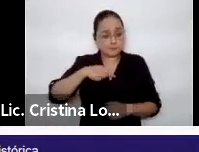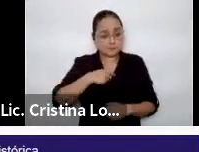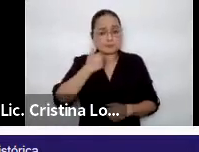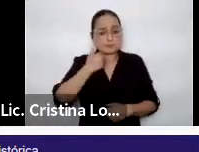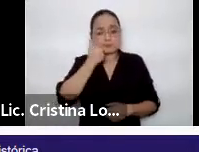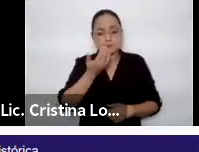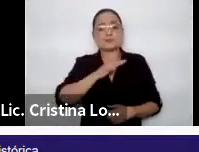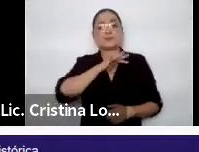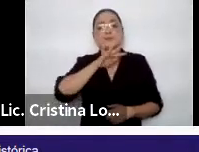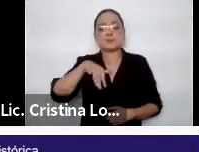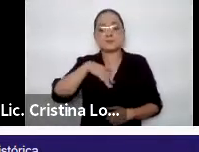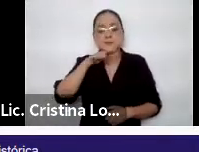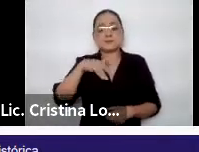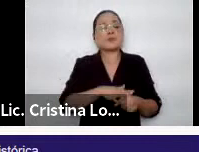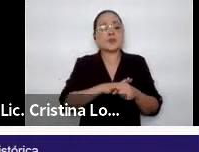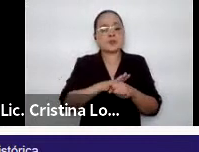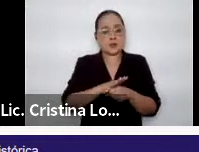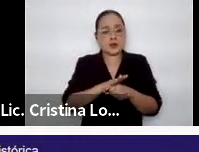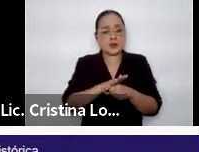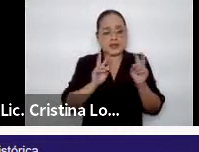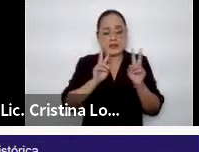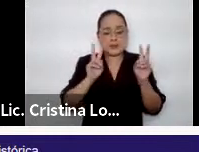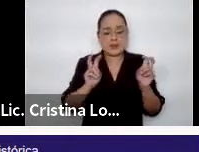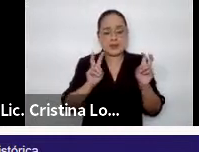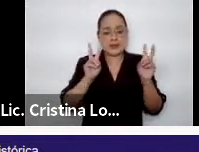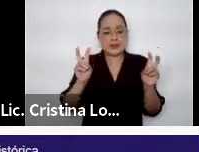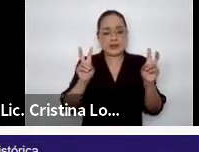vean, entrecomillado,